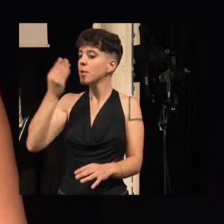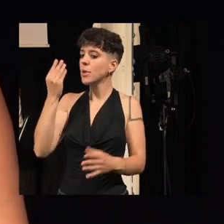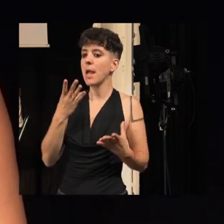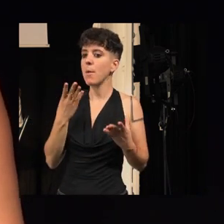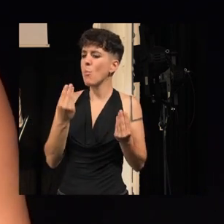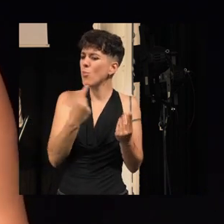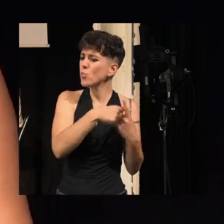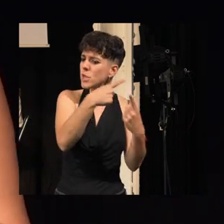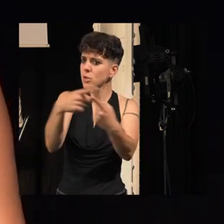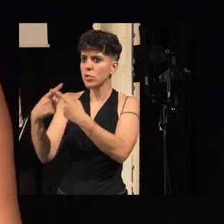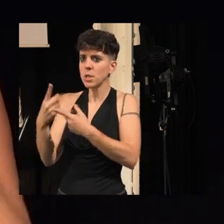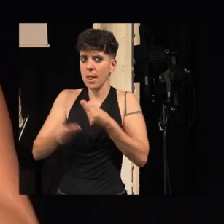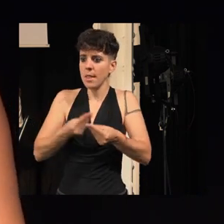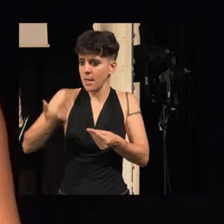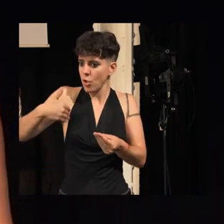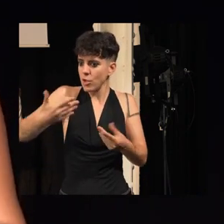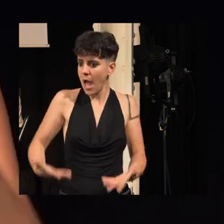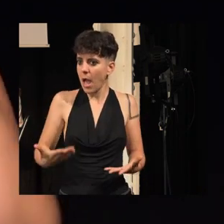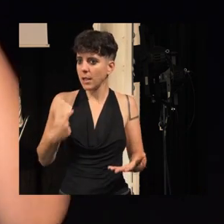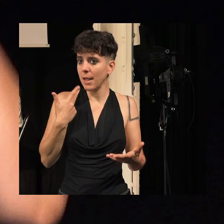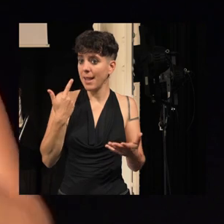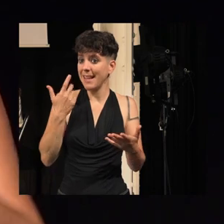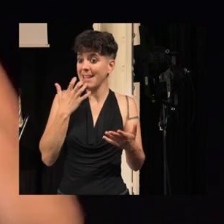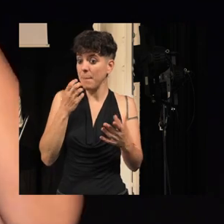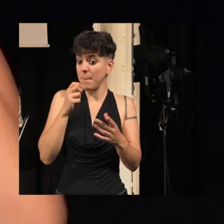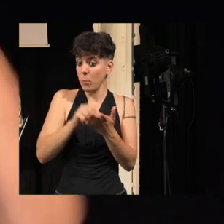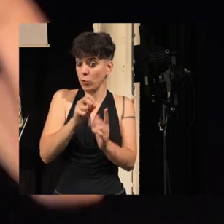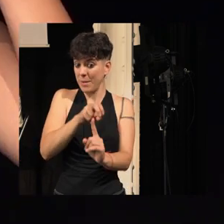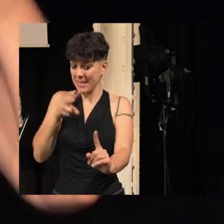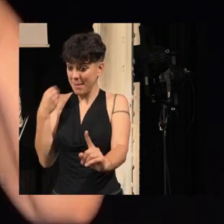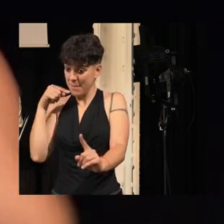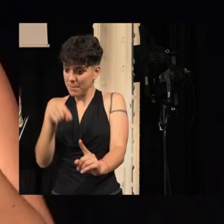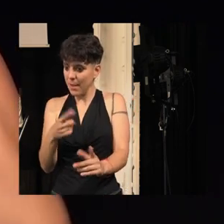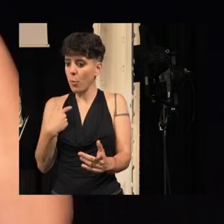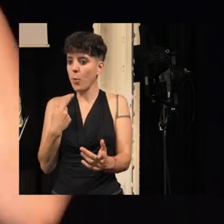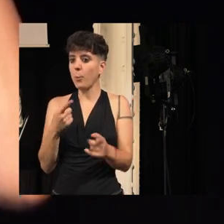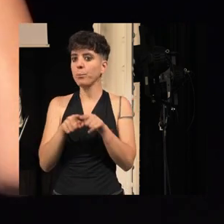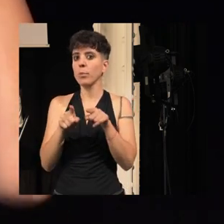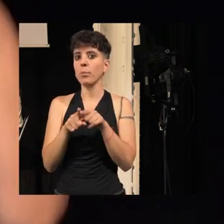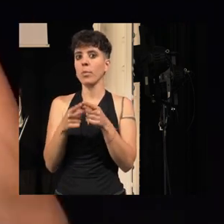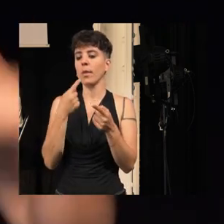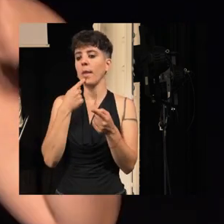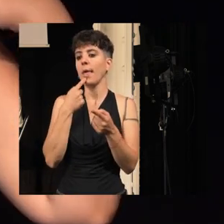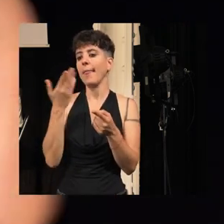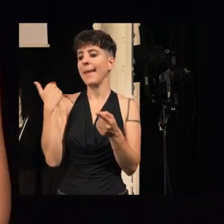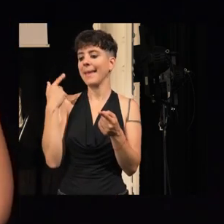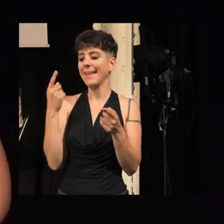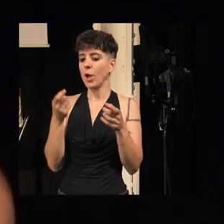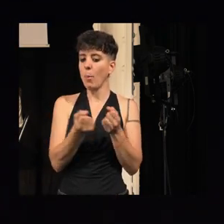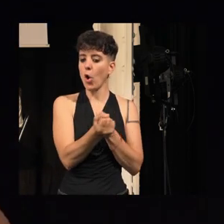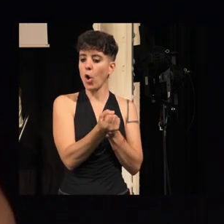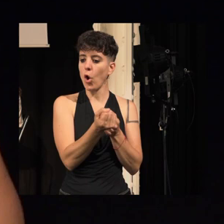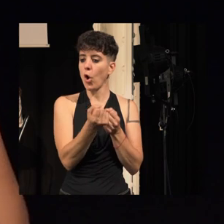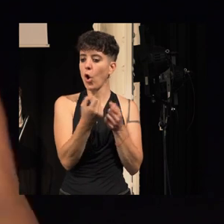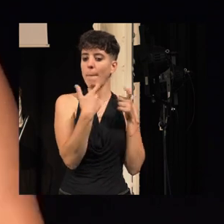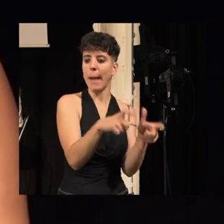están haciendo y que se pueden hacer desde esa mirada sin necesidad de hacer cajitas de estanco, como se decía ayer, de una lucha